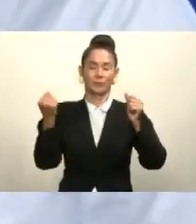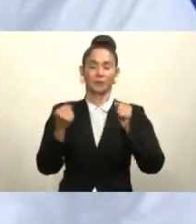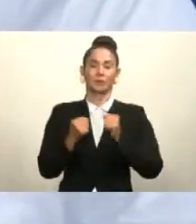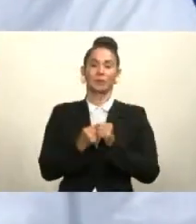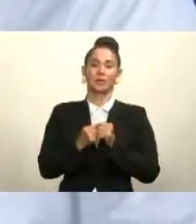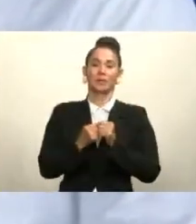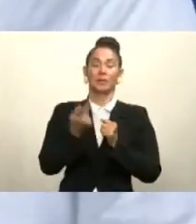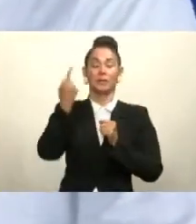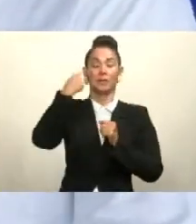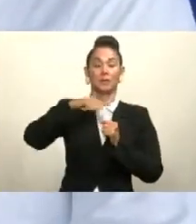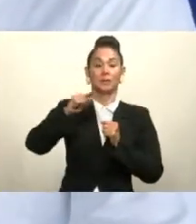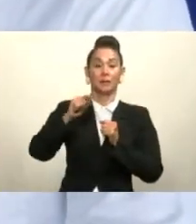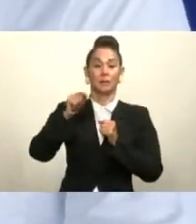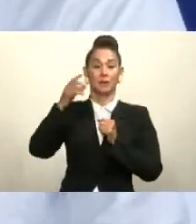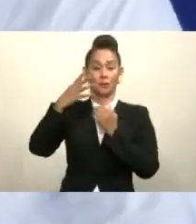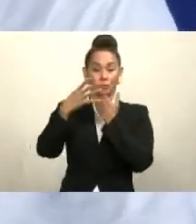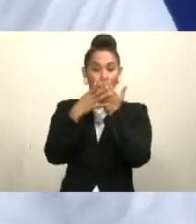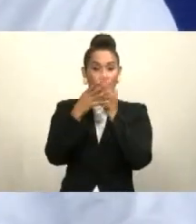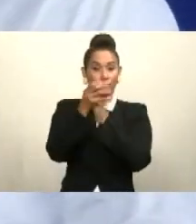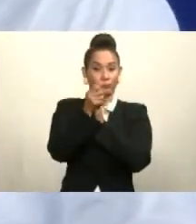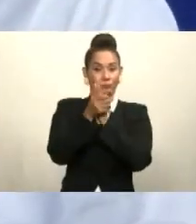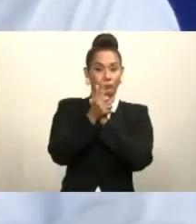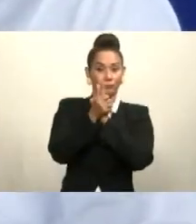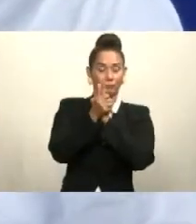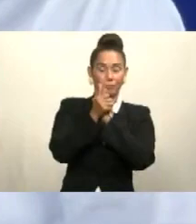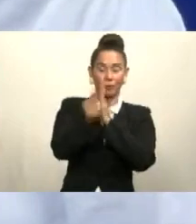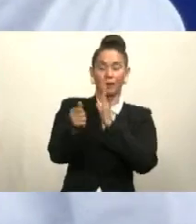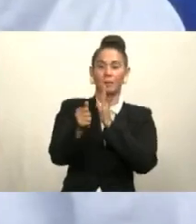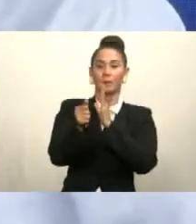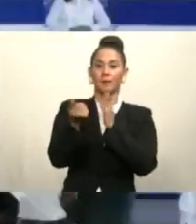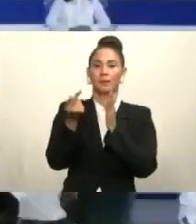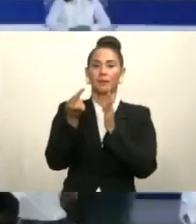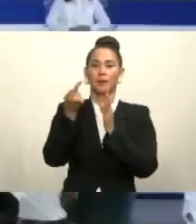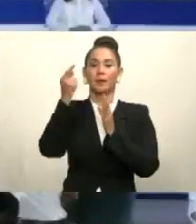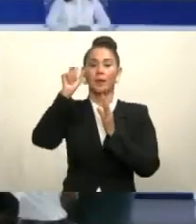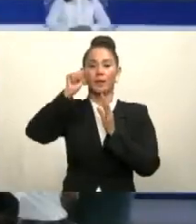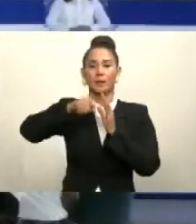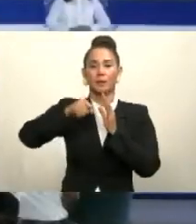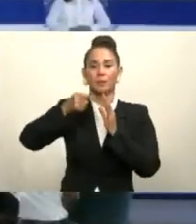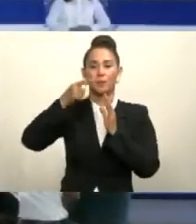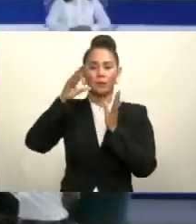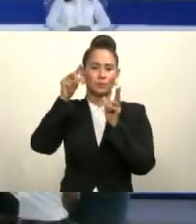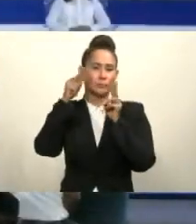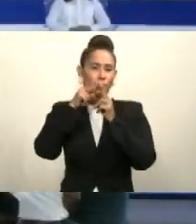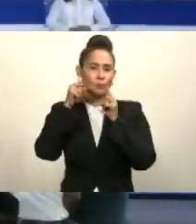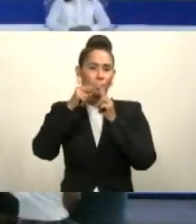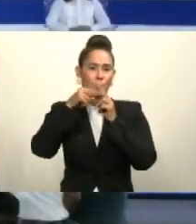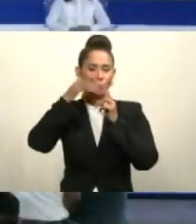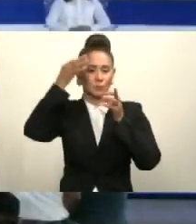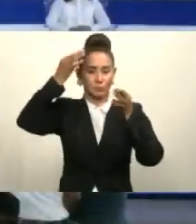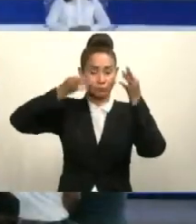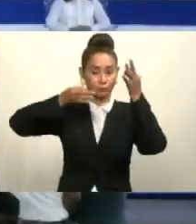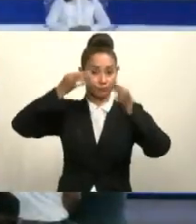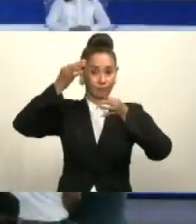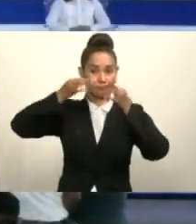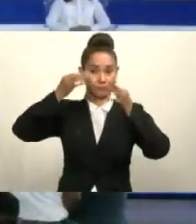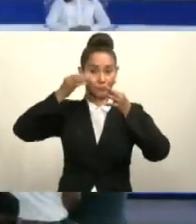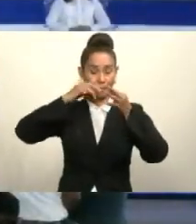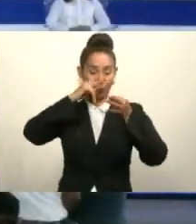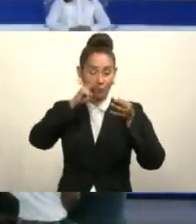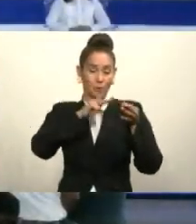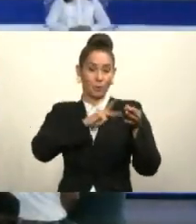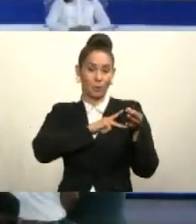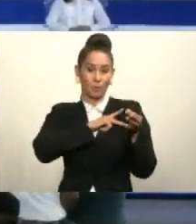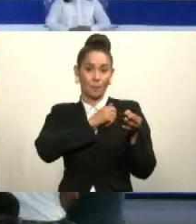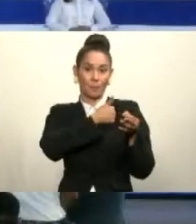fracaso. Fulcar explicó que no podía sentarse a esperar a que pasara la pandemia del coronavirus COVID-19